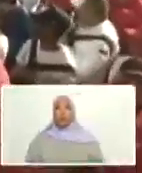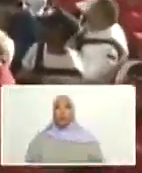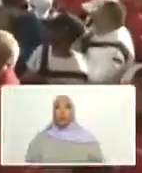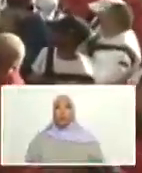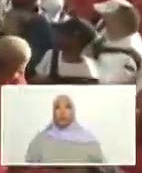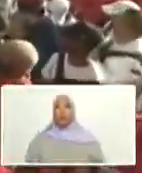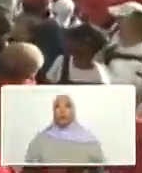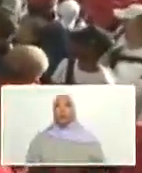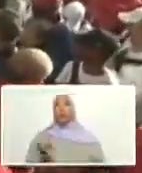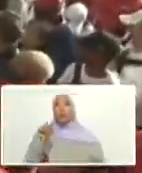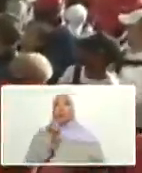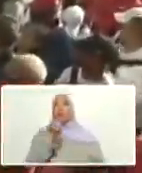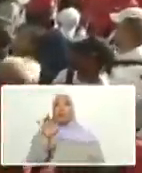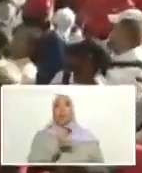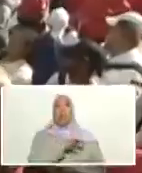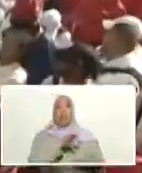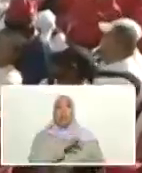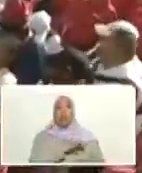Por eso el 23 de enero,